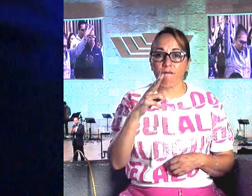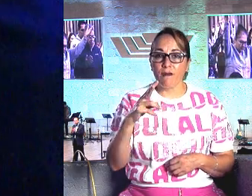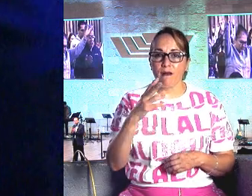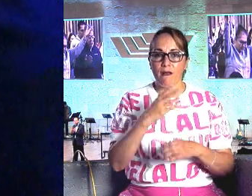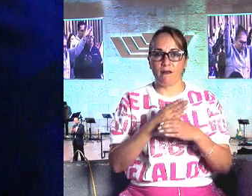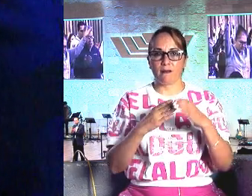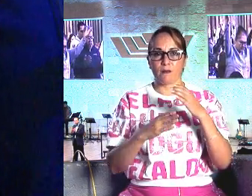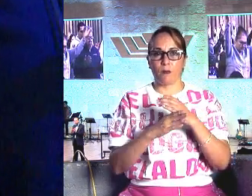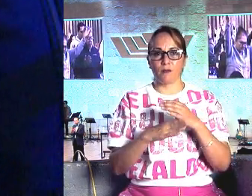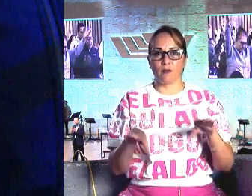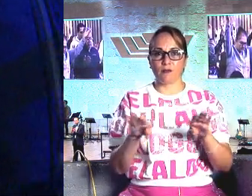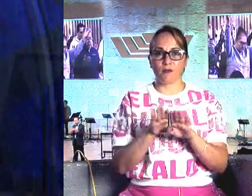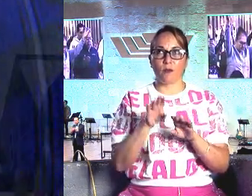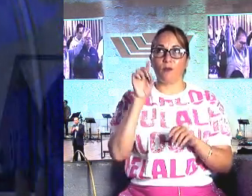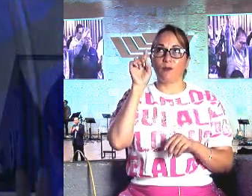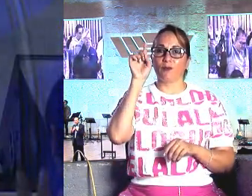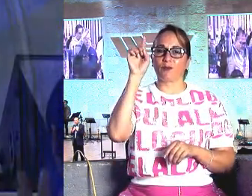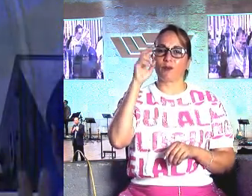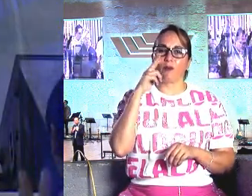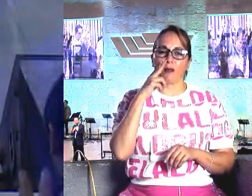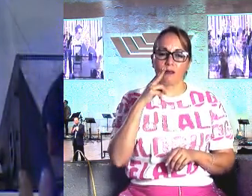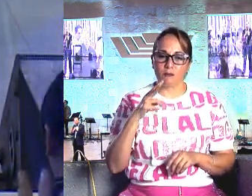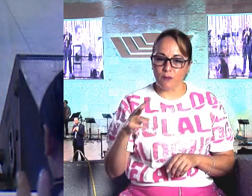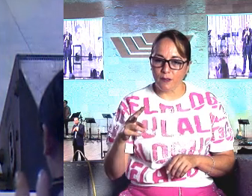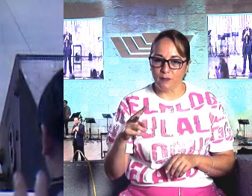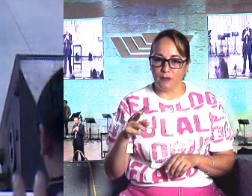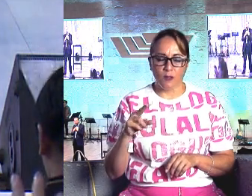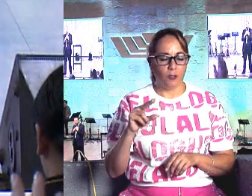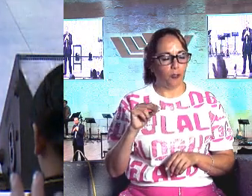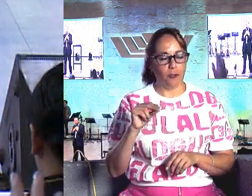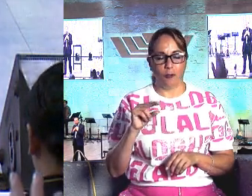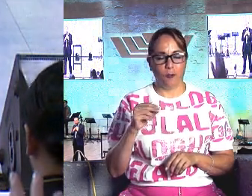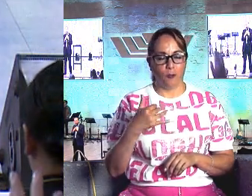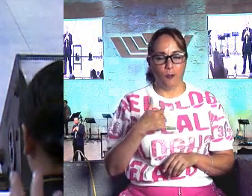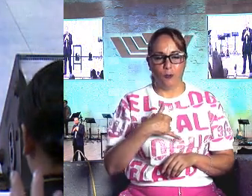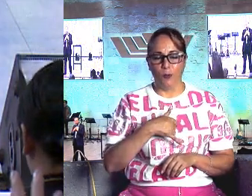ves y no como las veo yo.